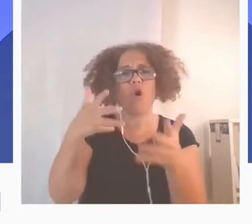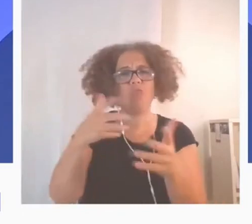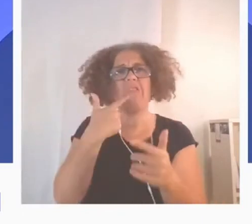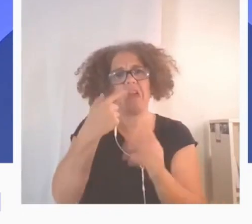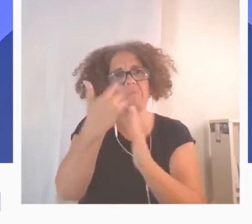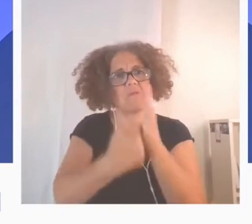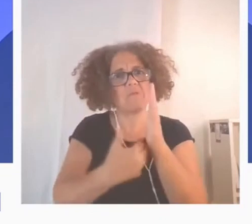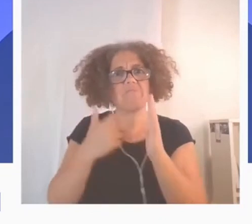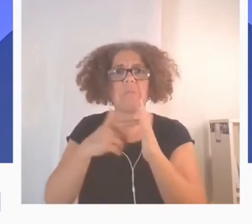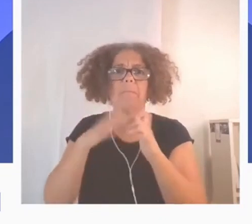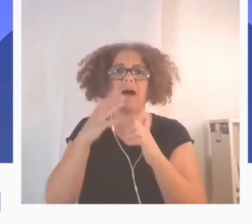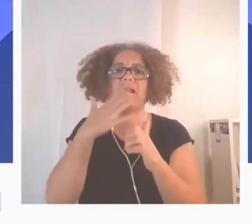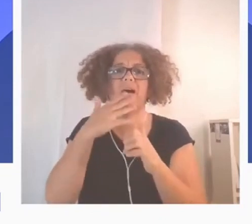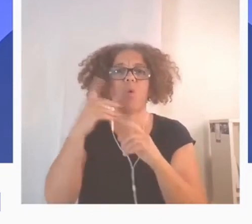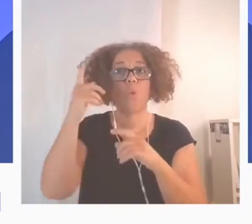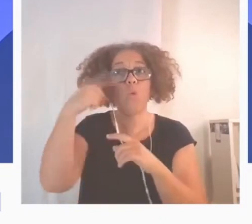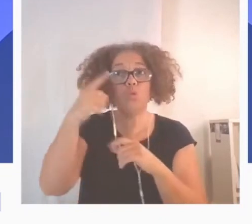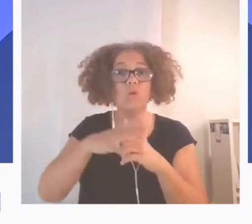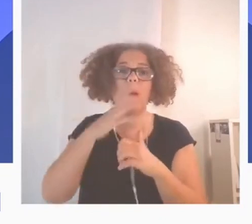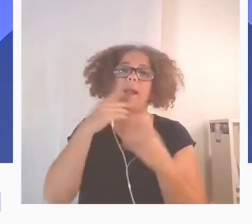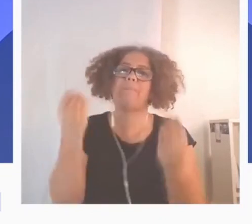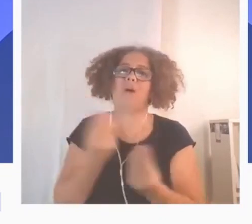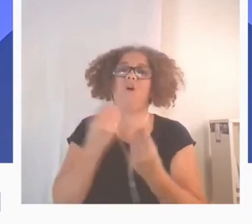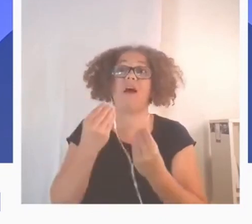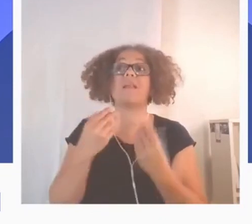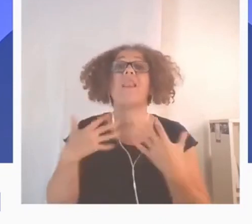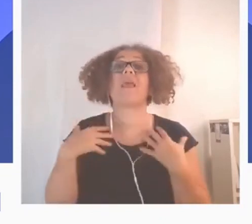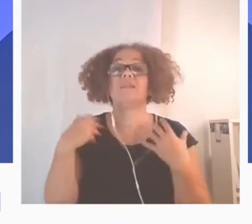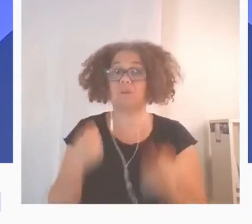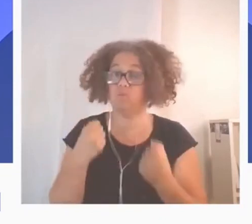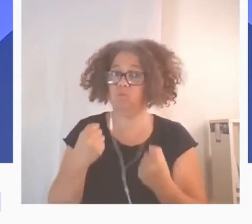para mejorar la salud, para mejorar